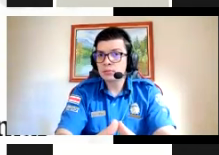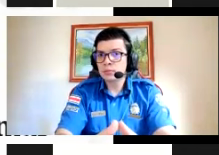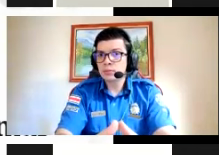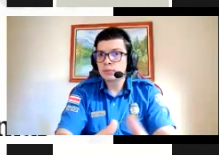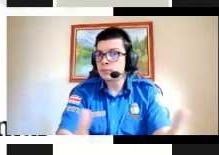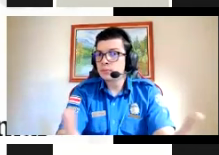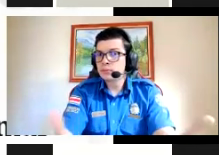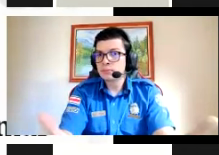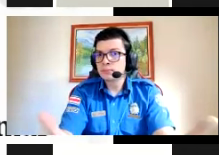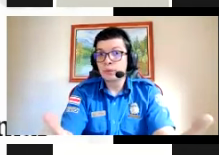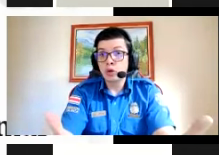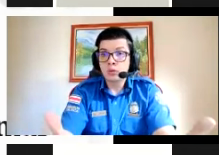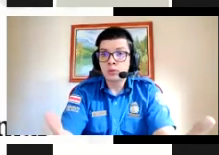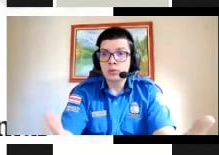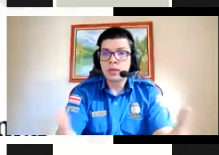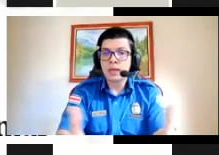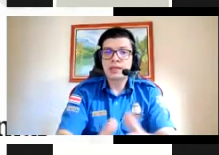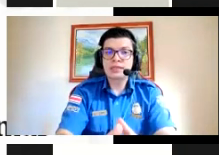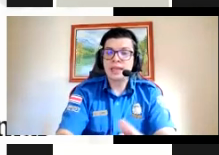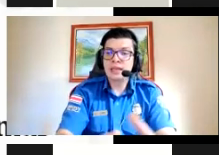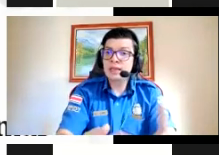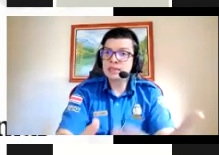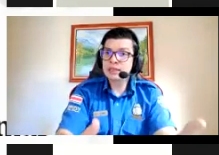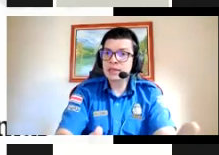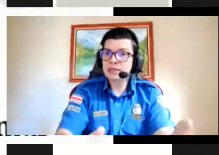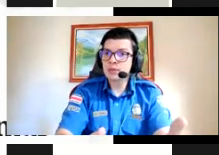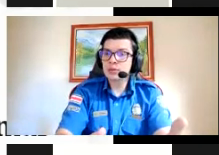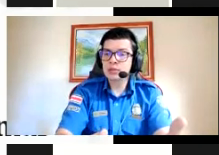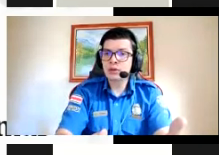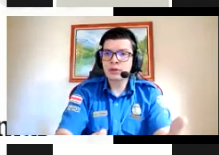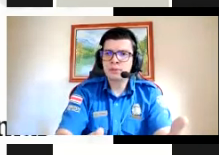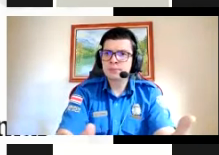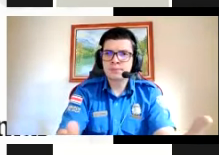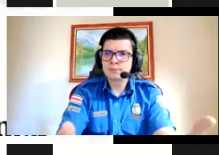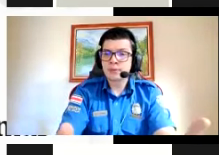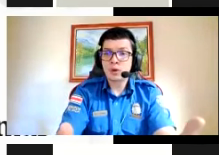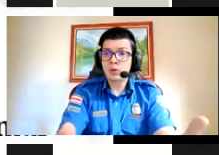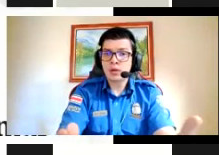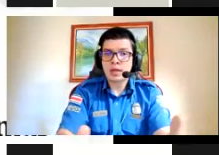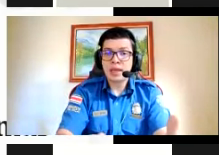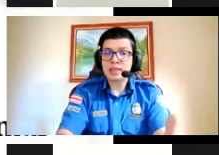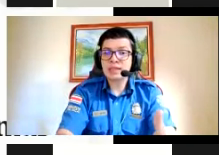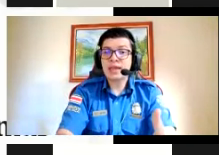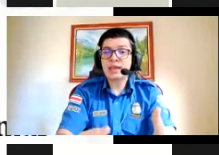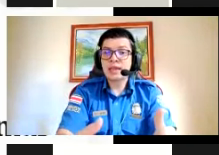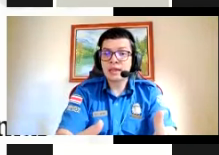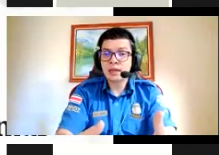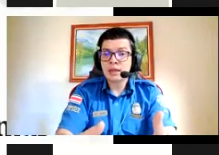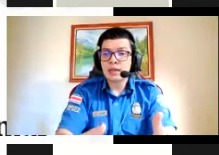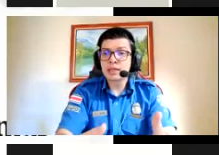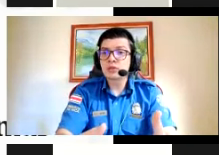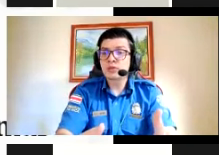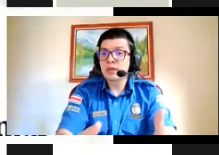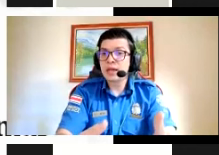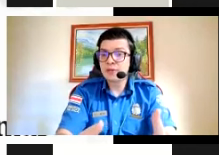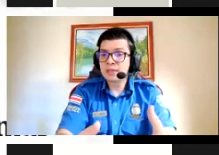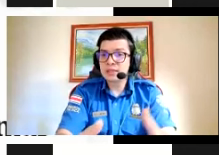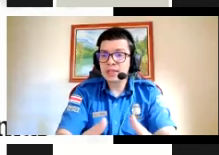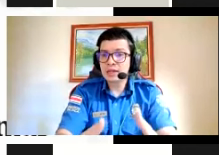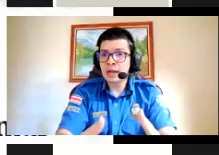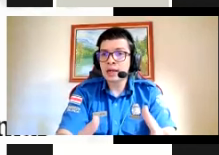esto. No, ellas querían llegar a esta condición. No, ellas querían que sus